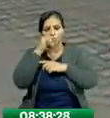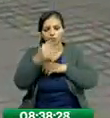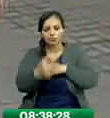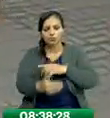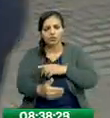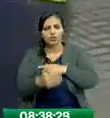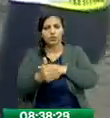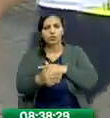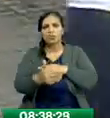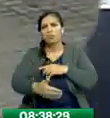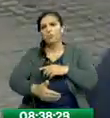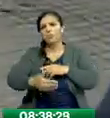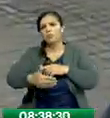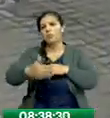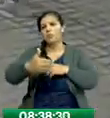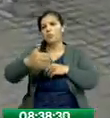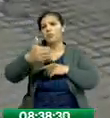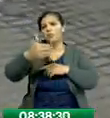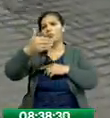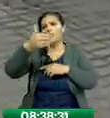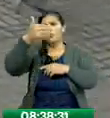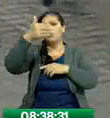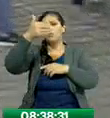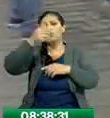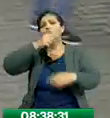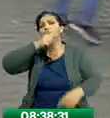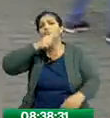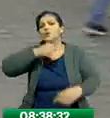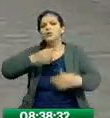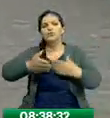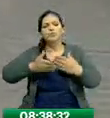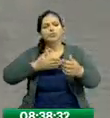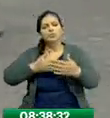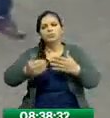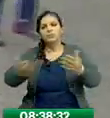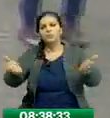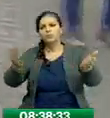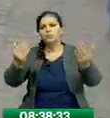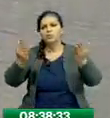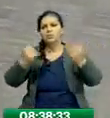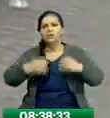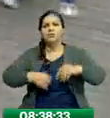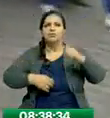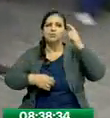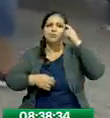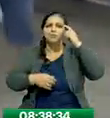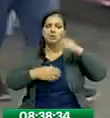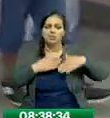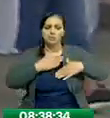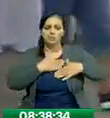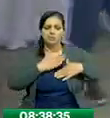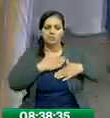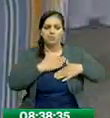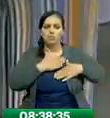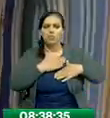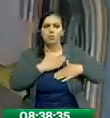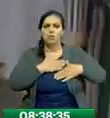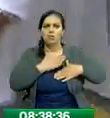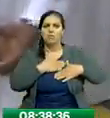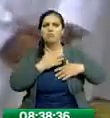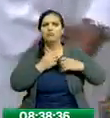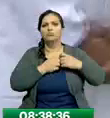el adulto mayor porque sabemos que el corazón puede ser presas fáciles de cualquier tipo de enfermedades el